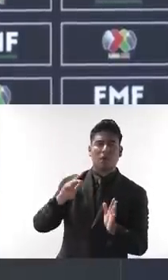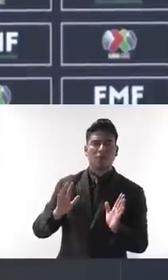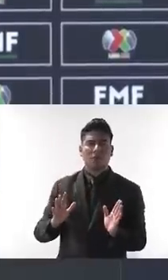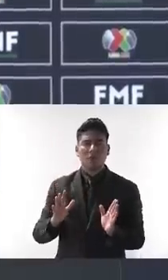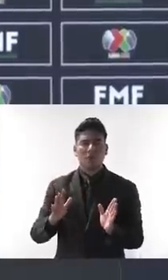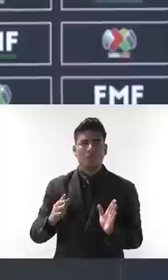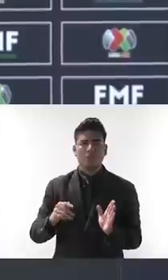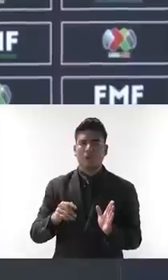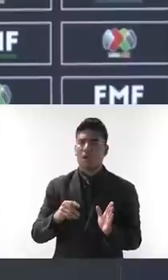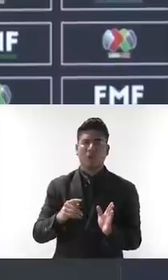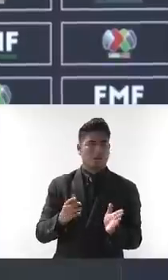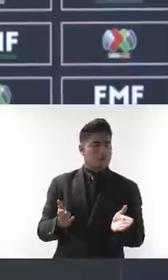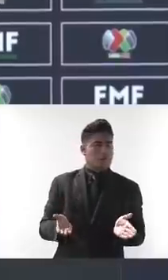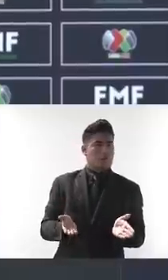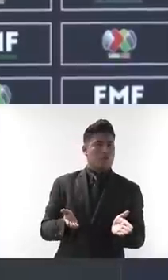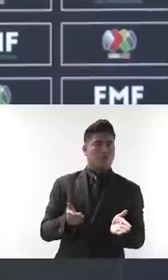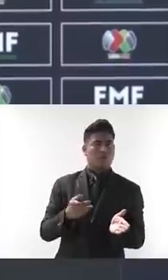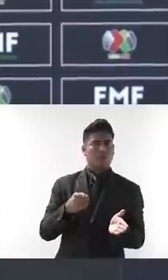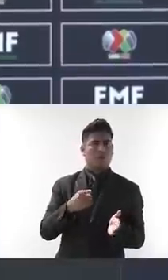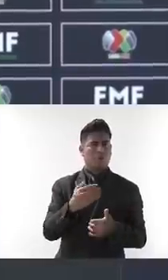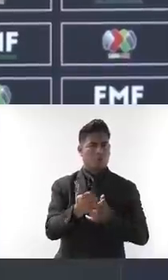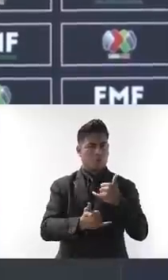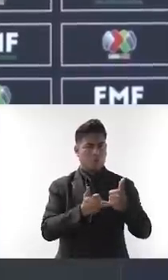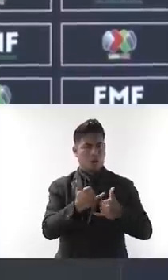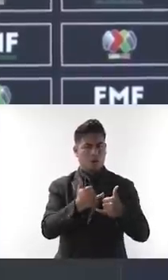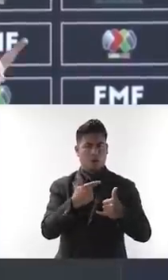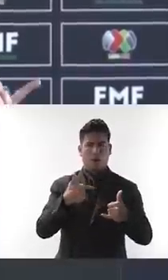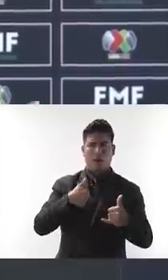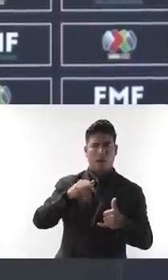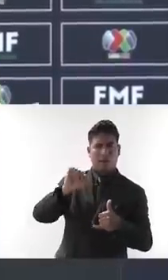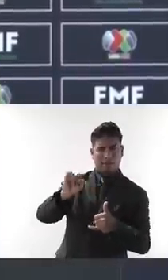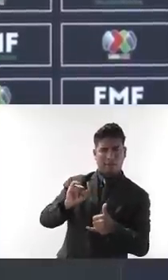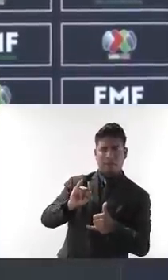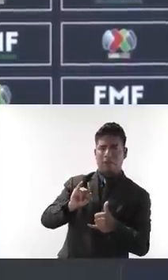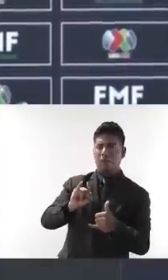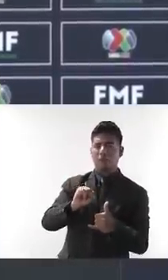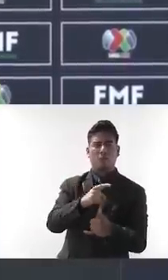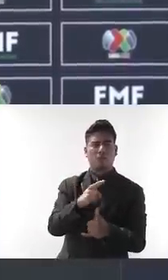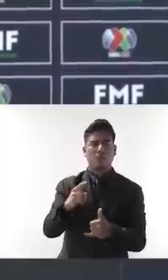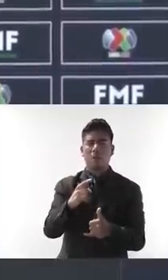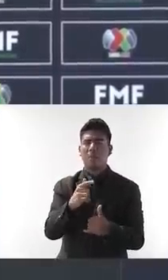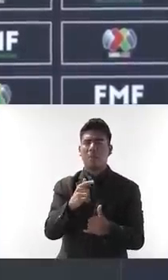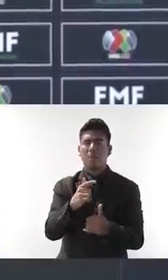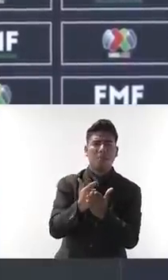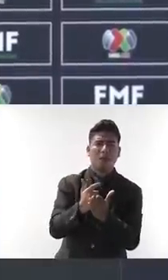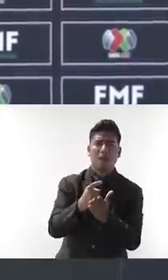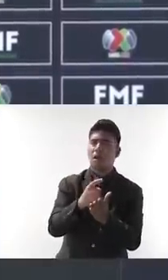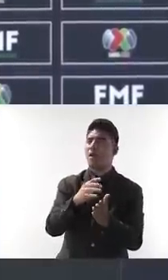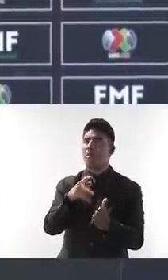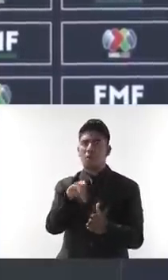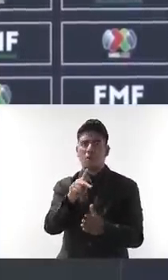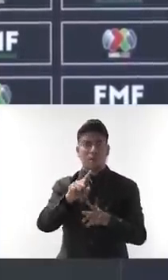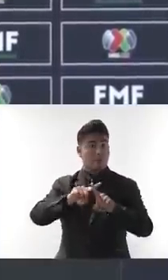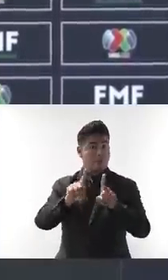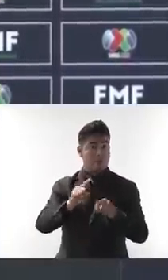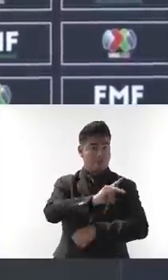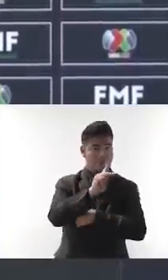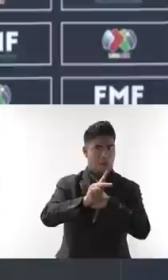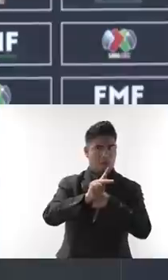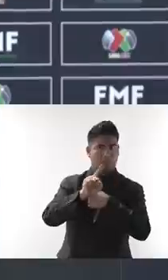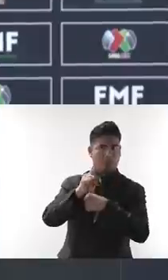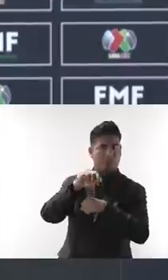eso es una desventaja comparativa contra el mismo jugador que viene de otro país, que no ocupa plaza de